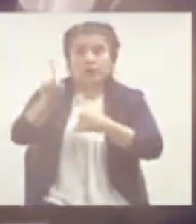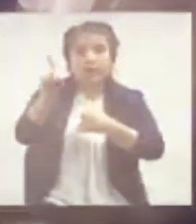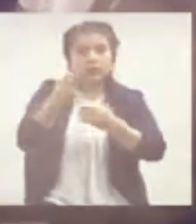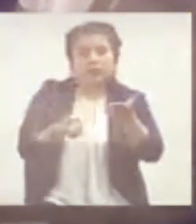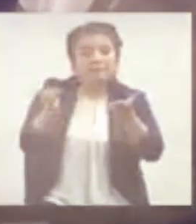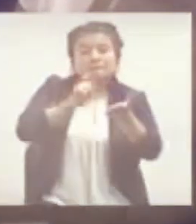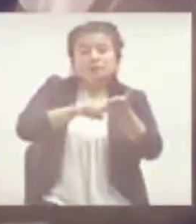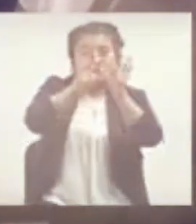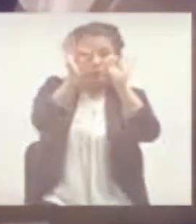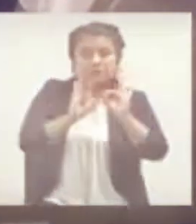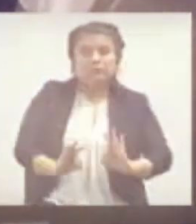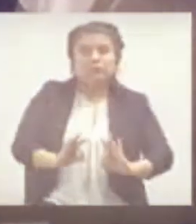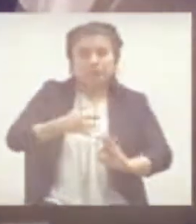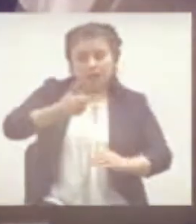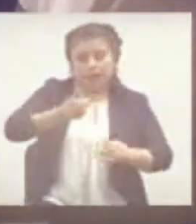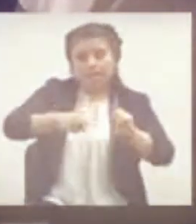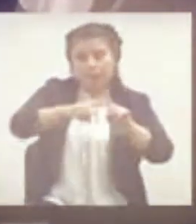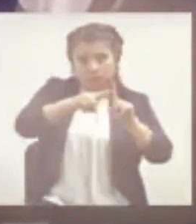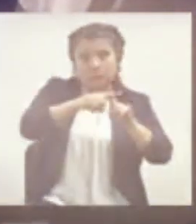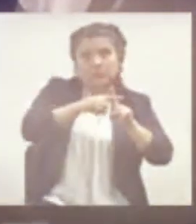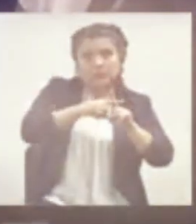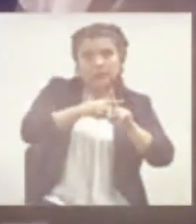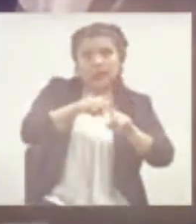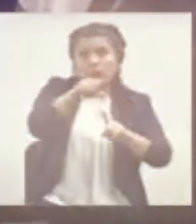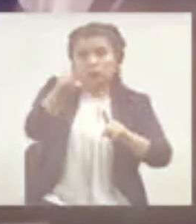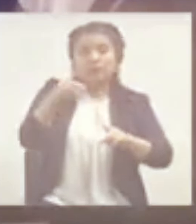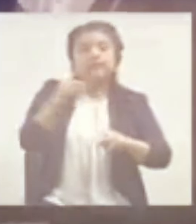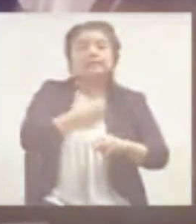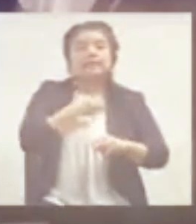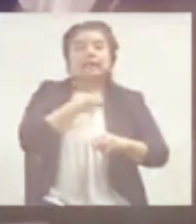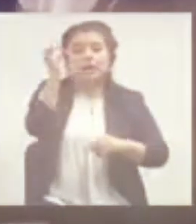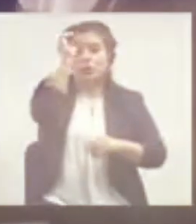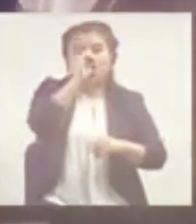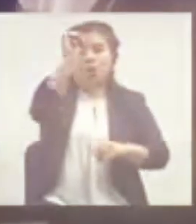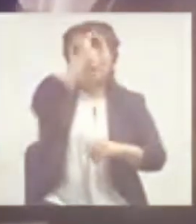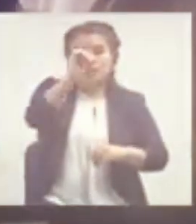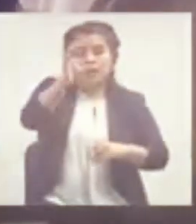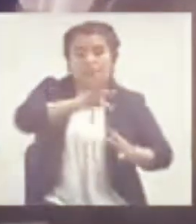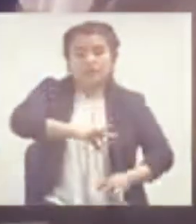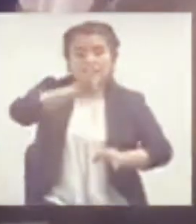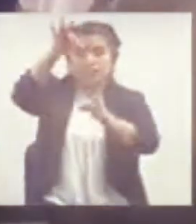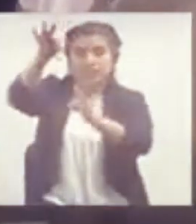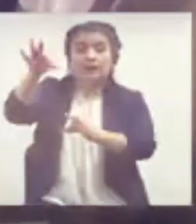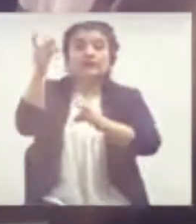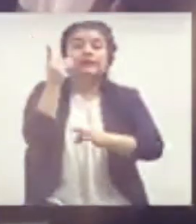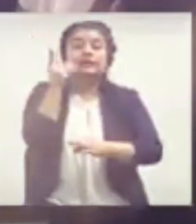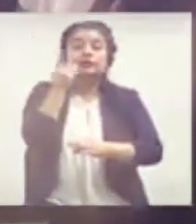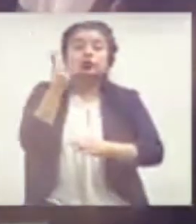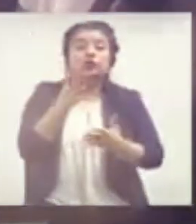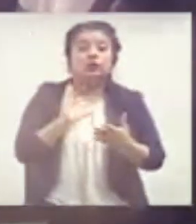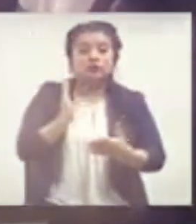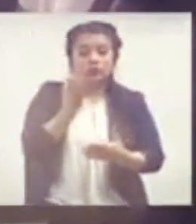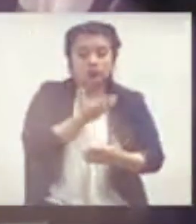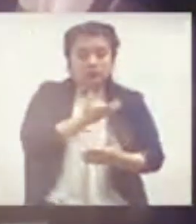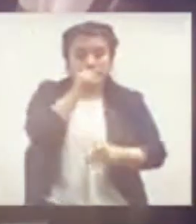de forma afirmativa por la iniciativa quisieran manifestarse, la trasladaremos a dirección legislativa y también